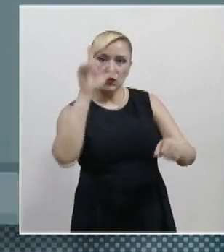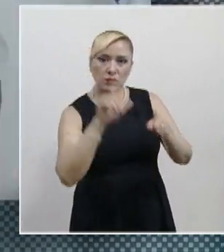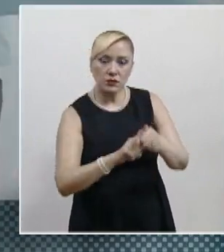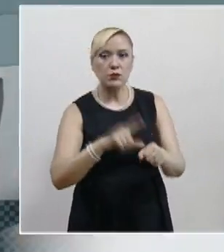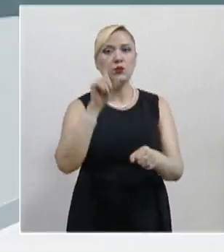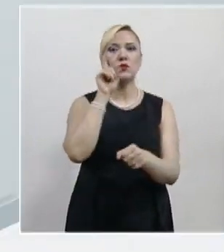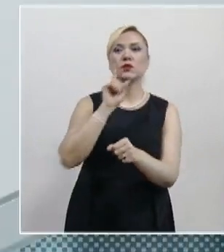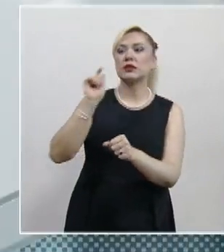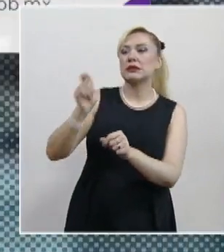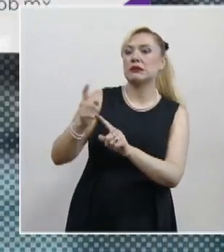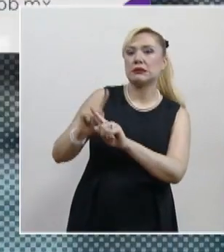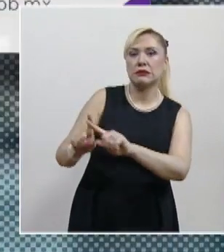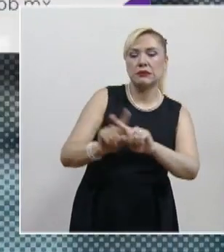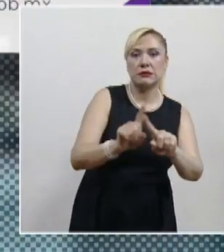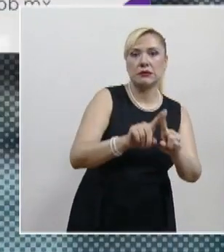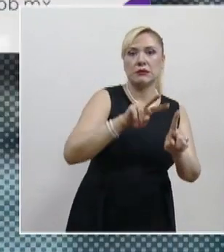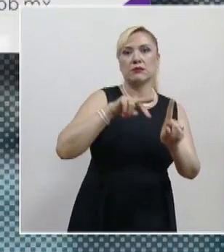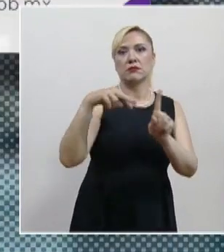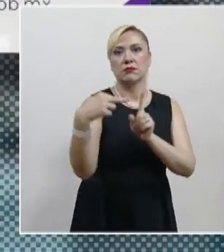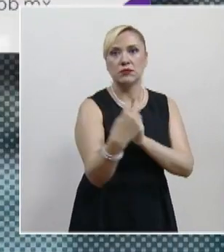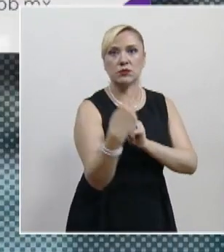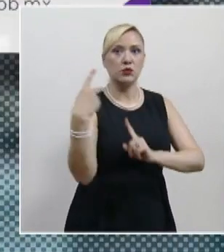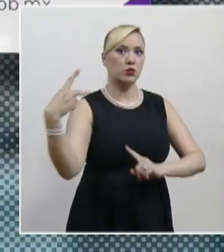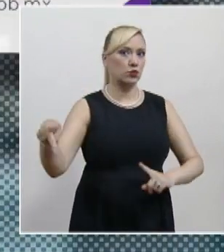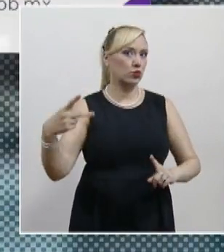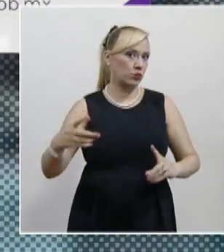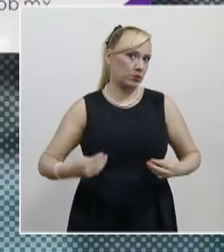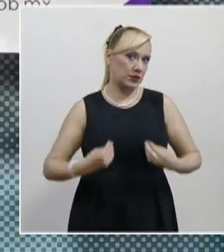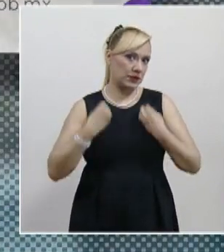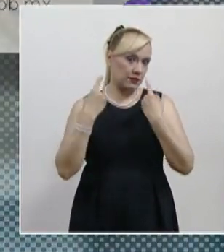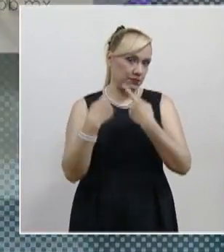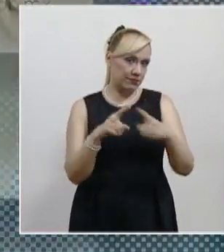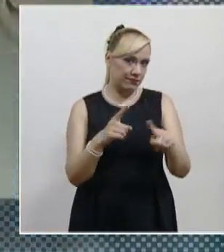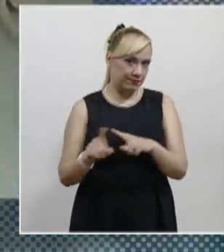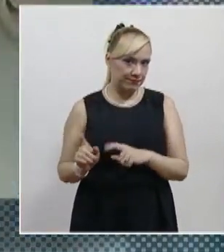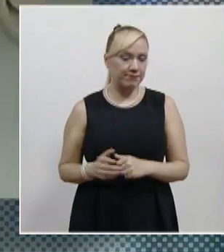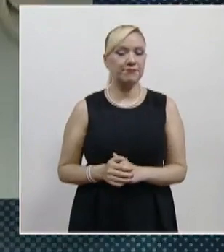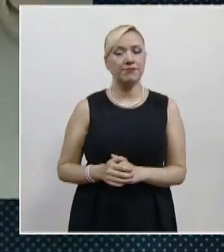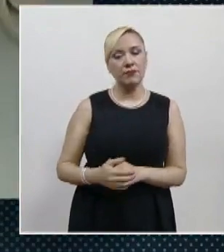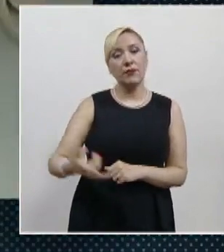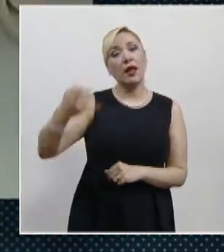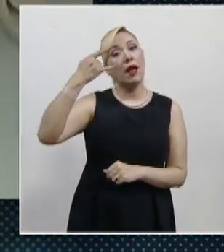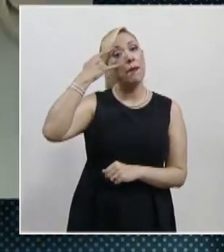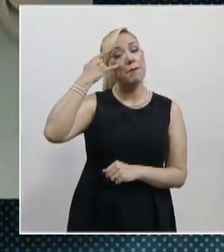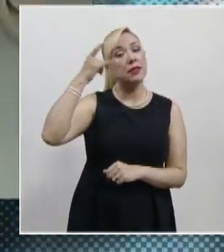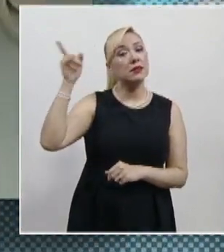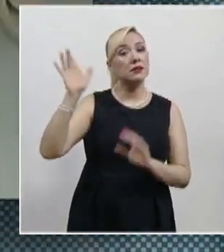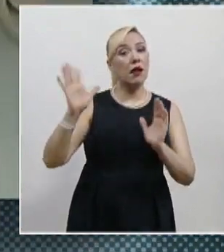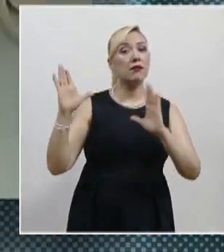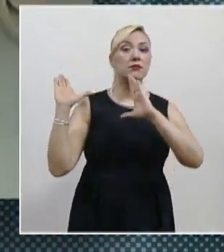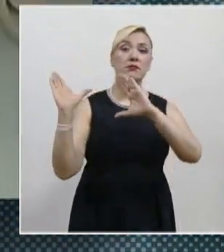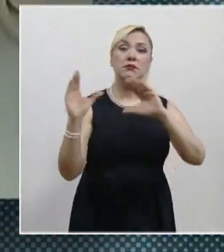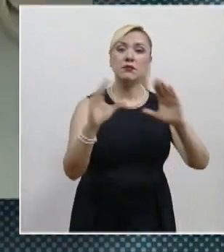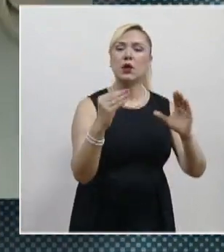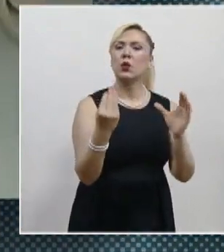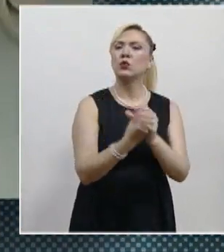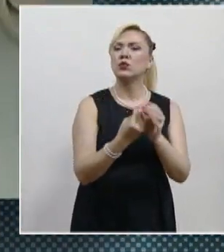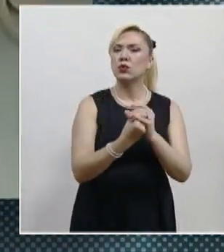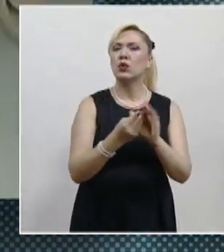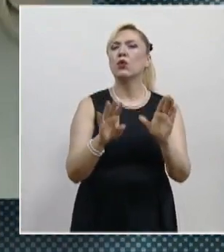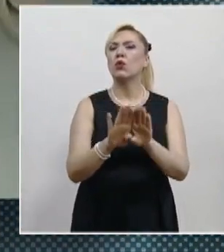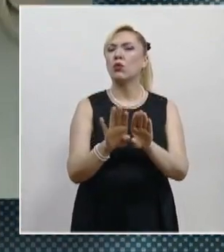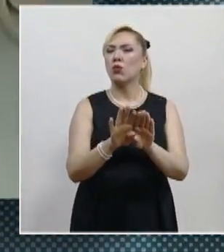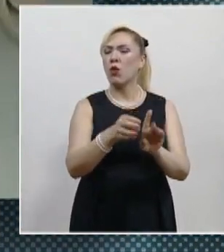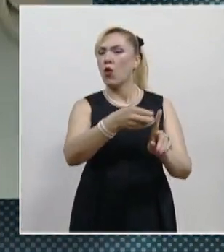género. El Consejo de la Judicatura de Campeche impartió al personal jurisdiccional un curso sobre la regulación